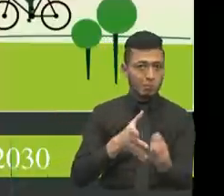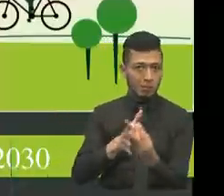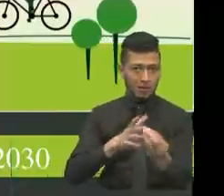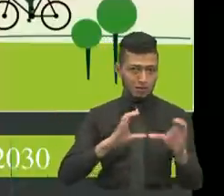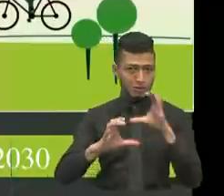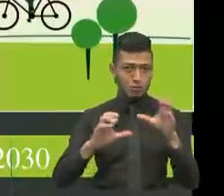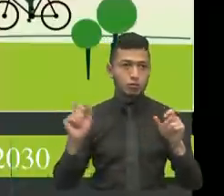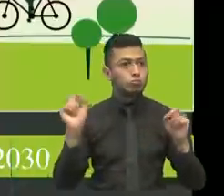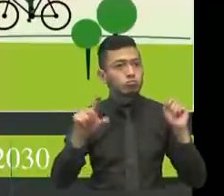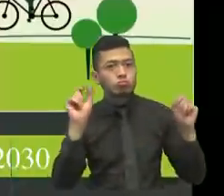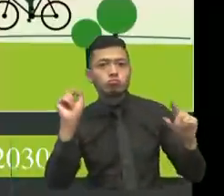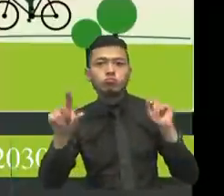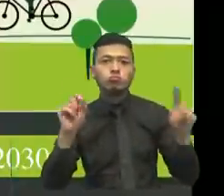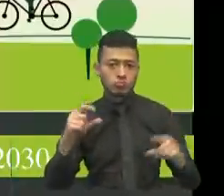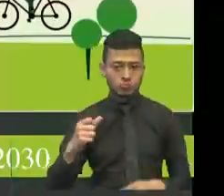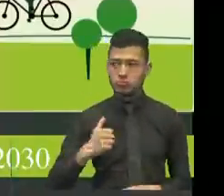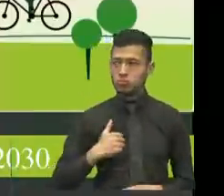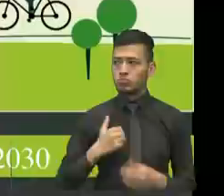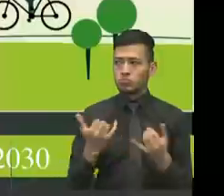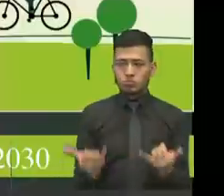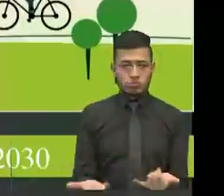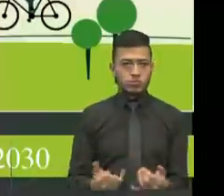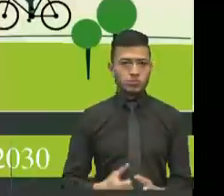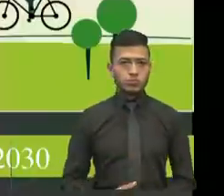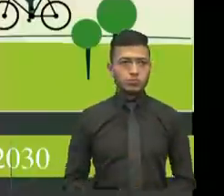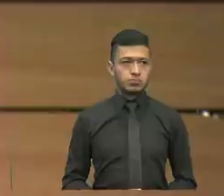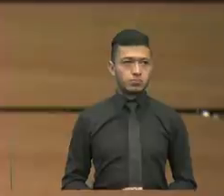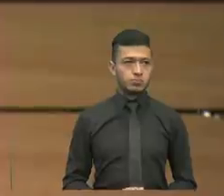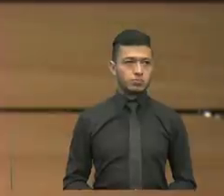comunicación que nos acompañan en este encuentro.